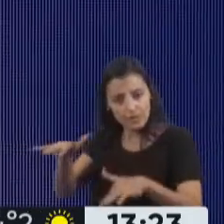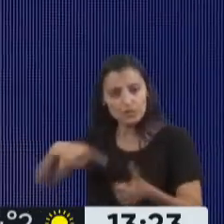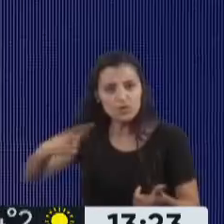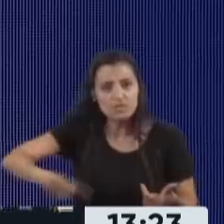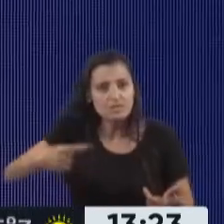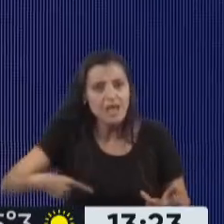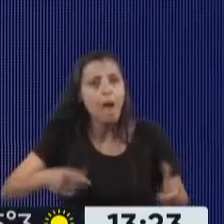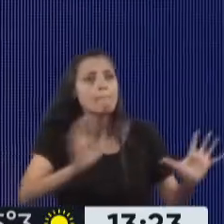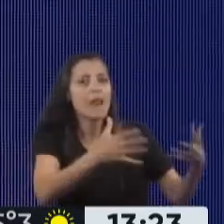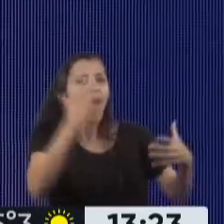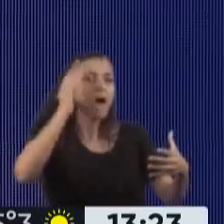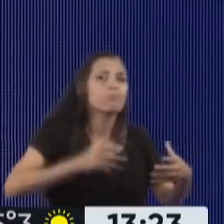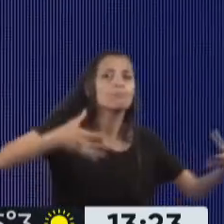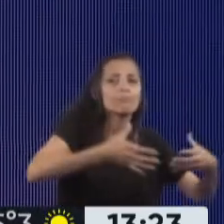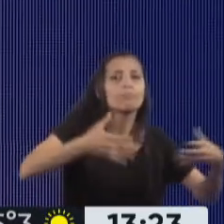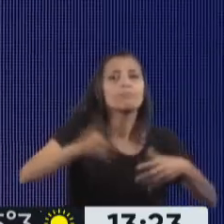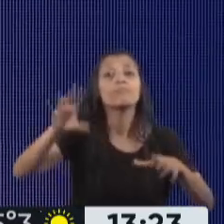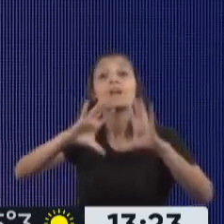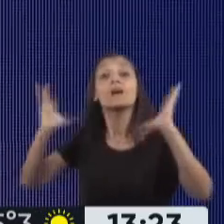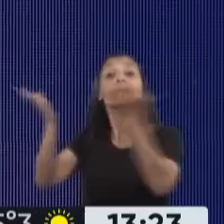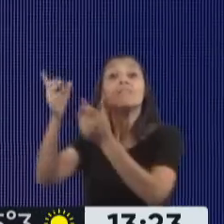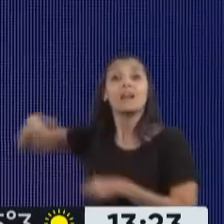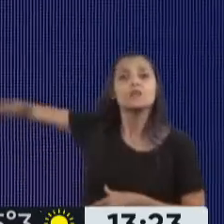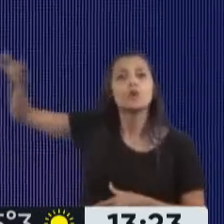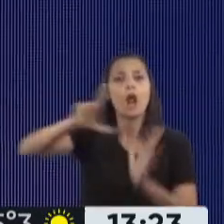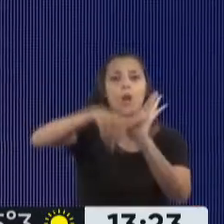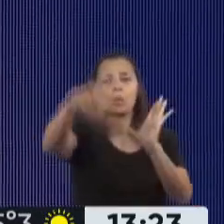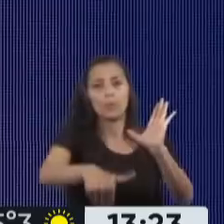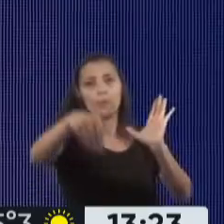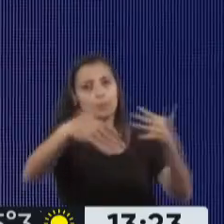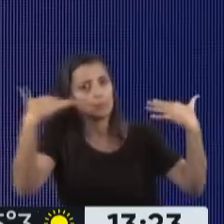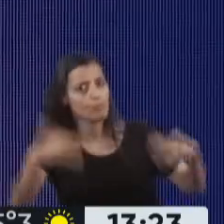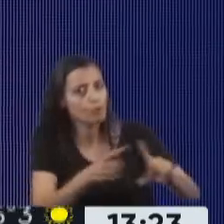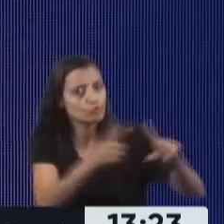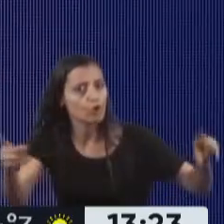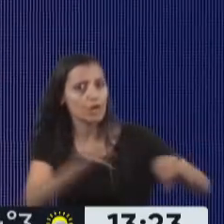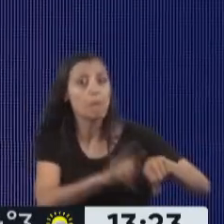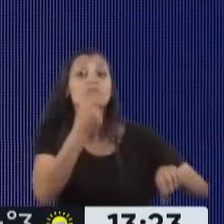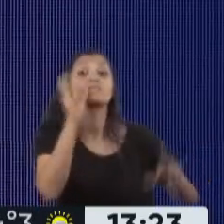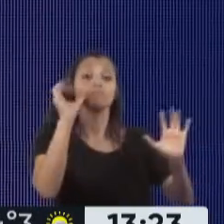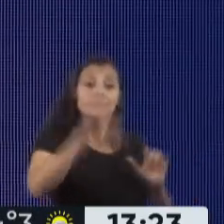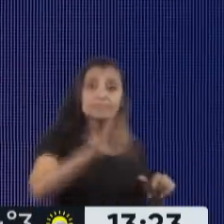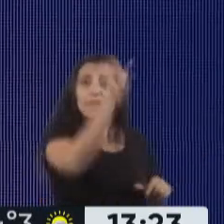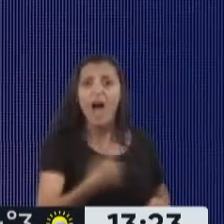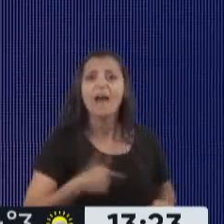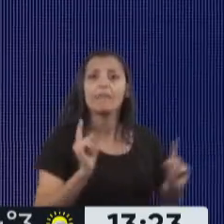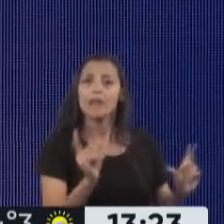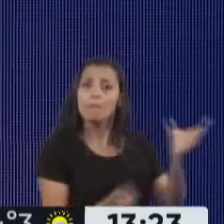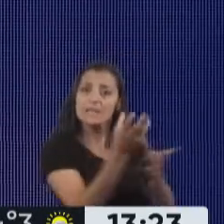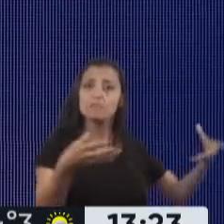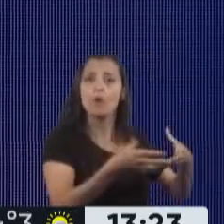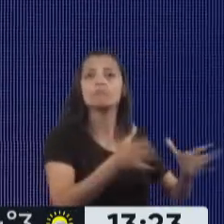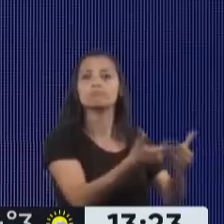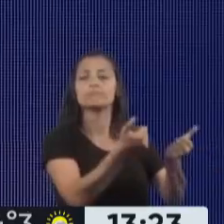tribunales internacionales demandaban mucho tiempo, y en cambio con tribunales locales eso fluye mucho más